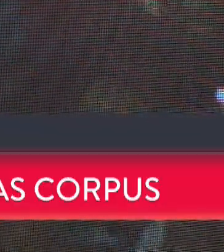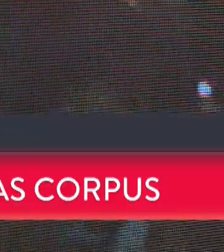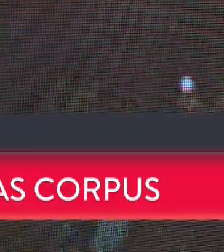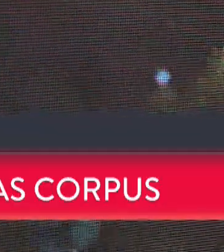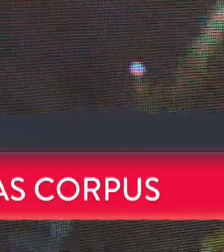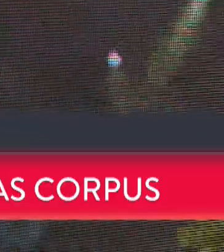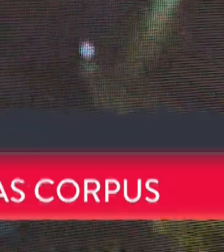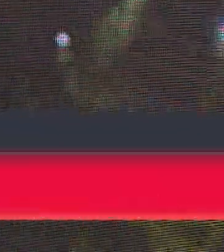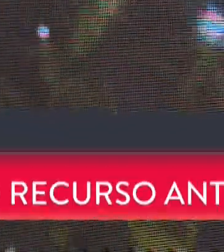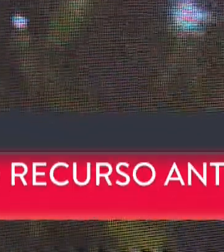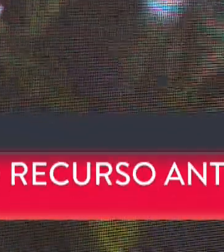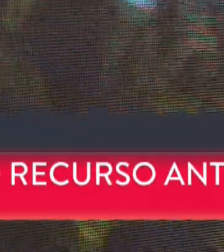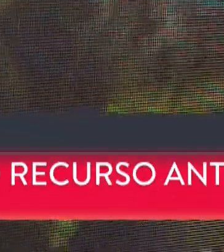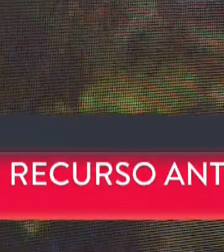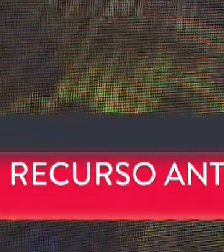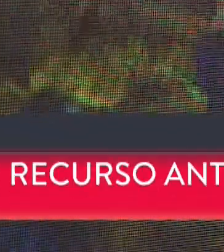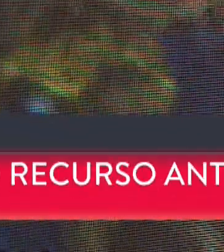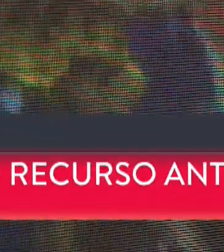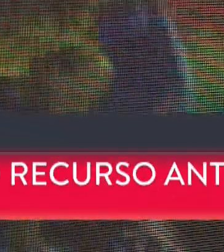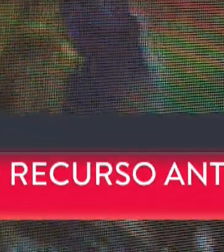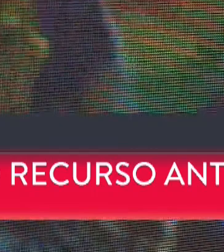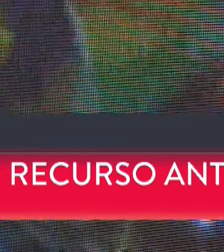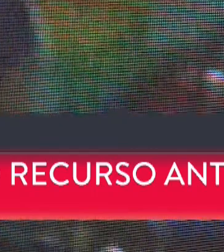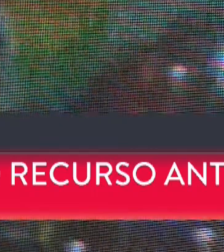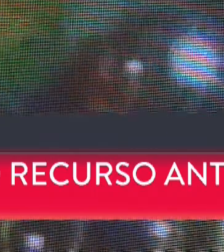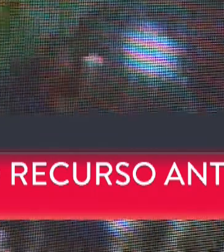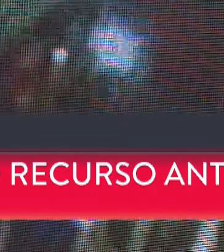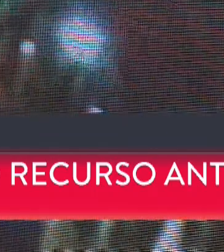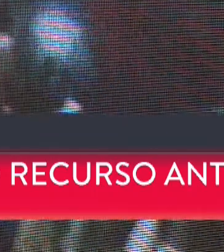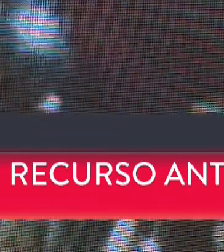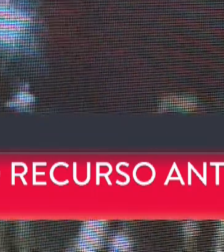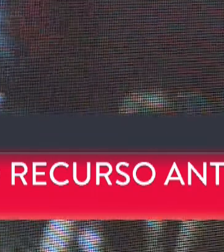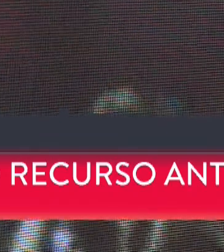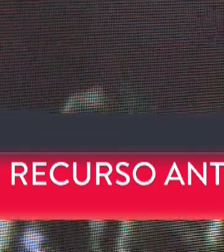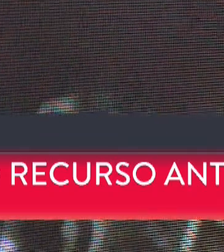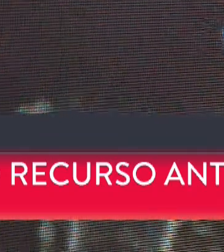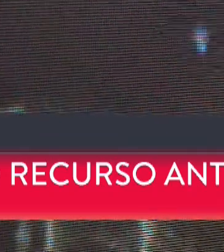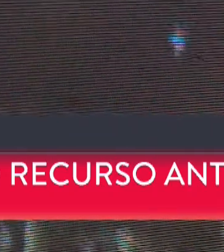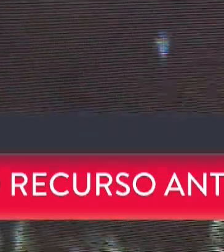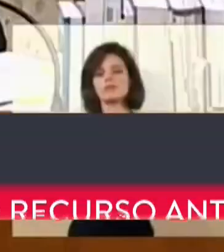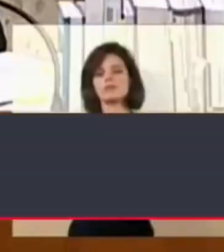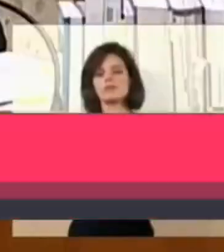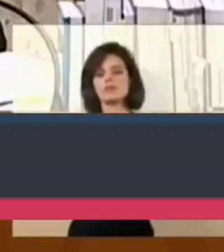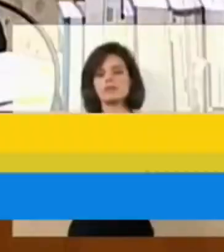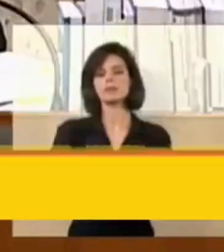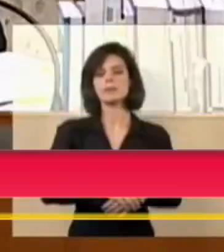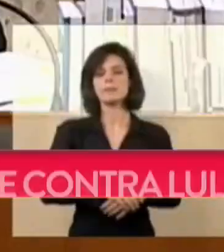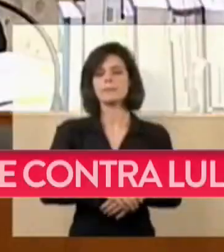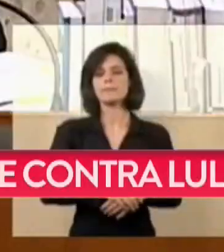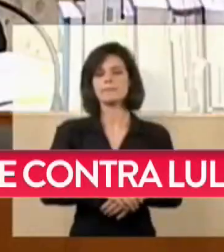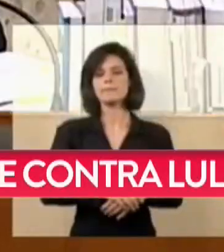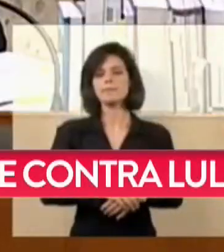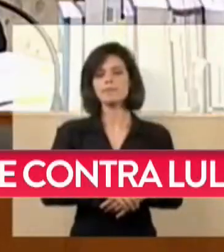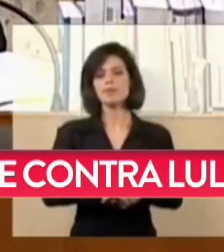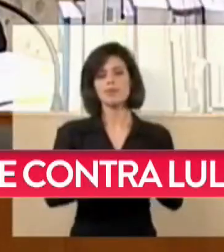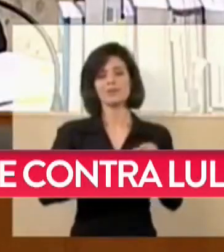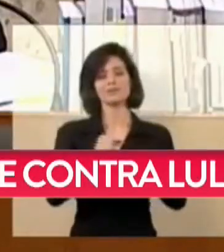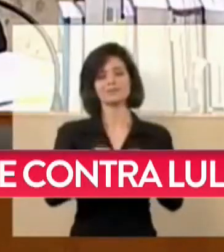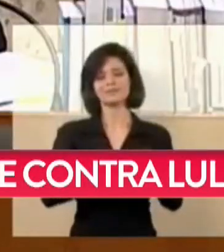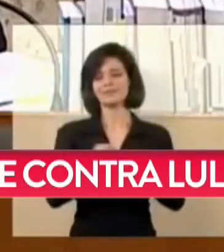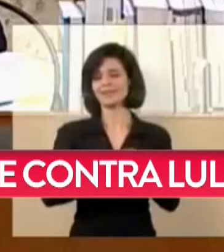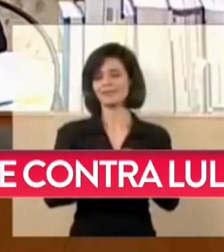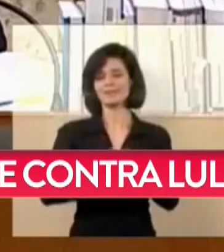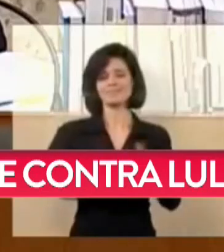el momento en que esto en plena madrugada en brasil con un brasil en vilo se presentaba iba actuación de